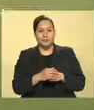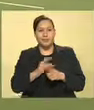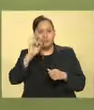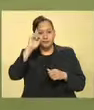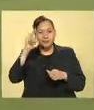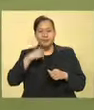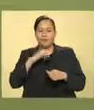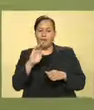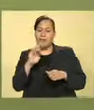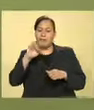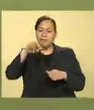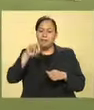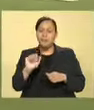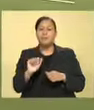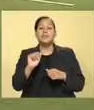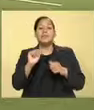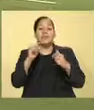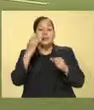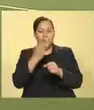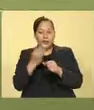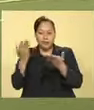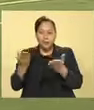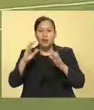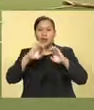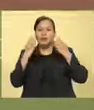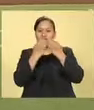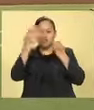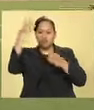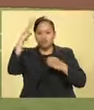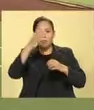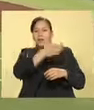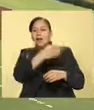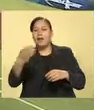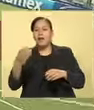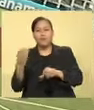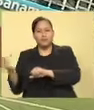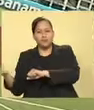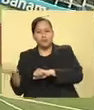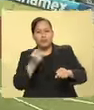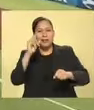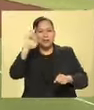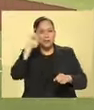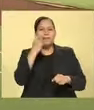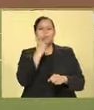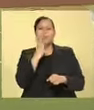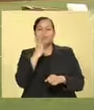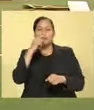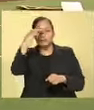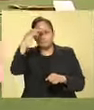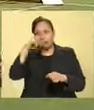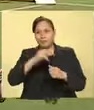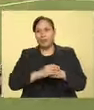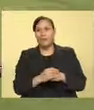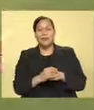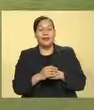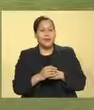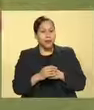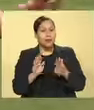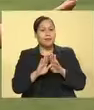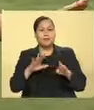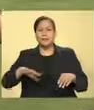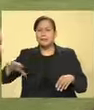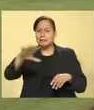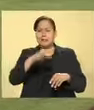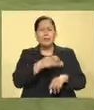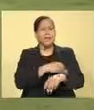Hola, soy Brenda Angulo y estoy aquí en el Foro Sol, en el campo de béisbol de los Diablos Rojos de México. Y con un ambiente